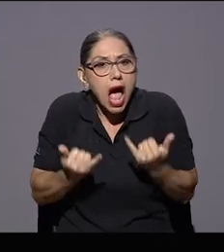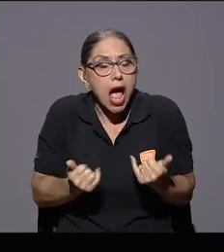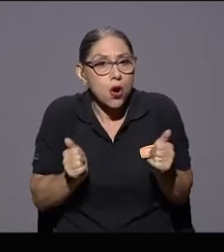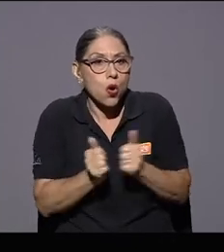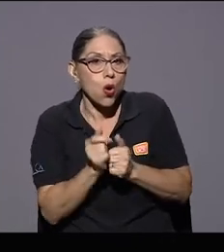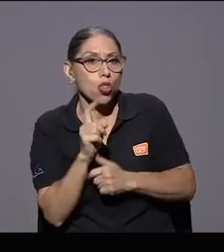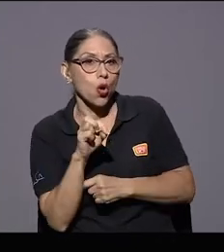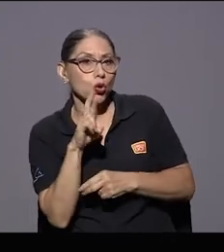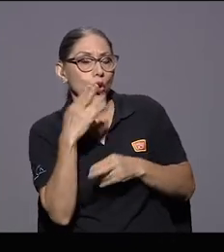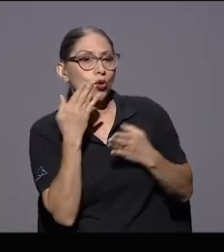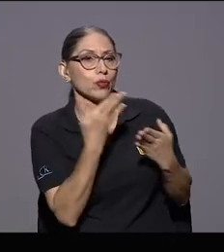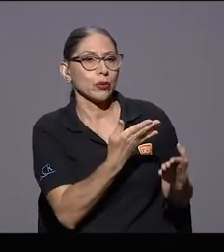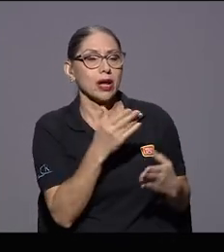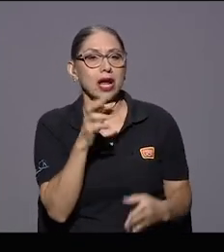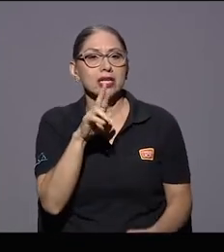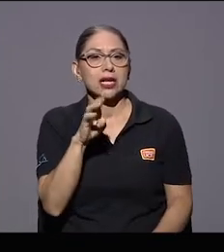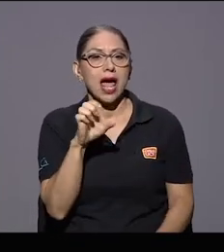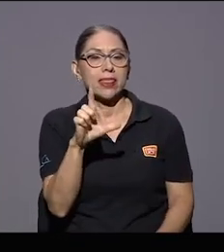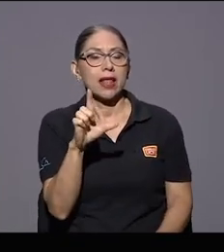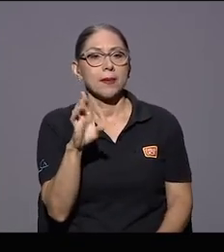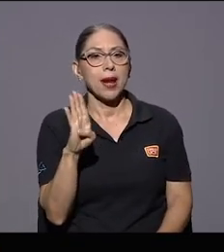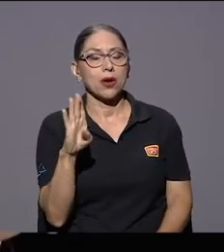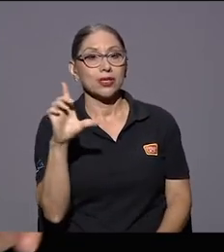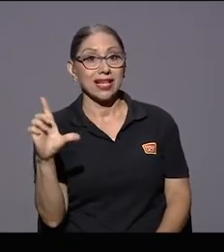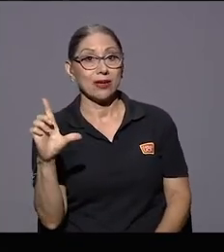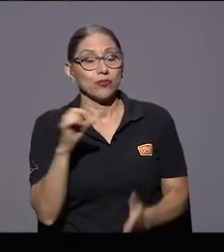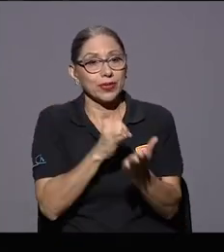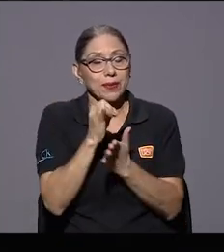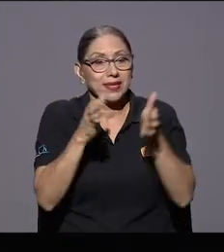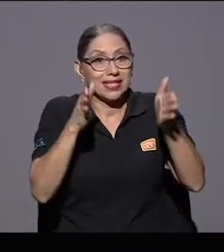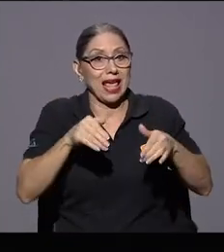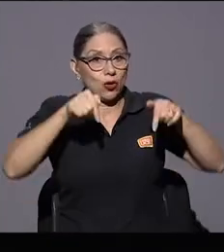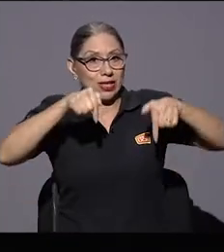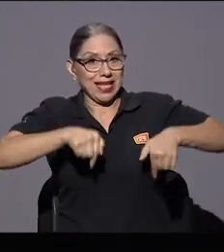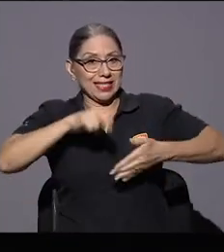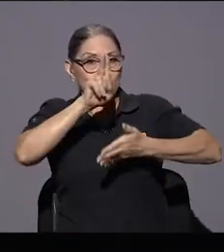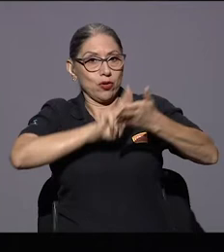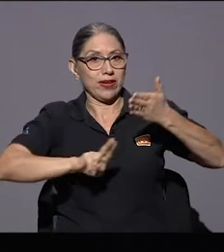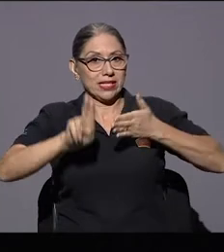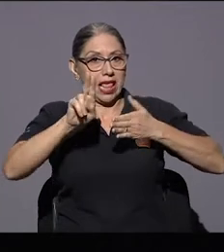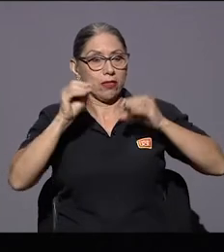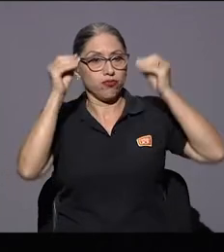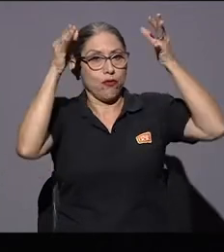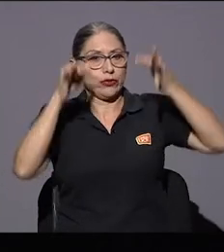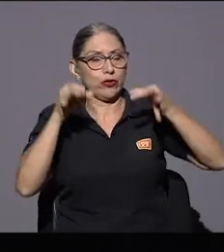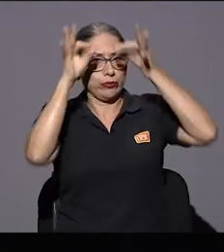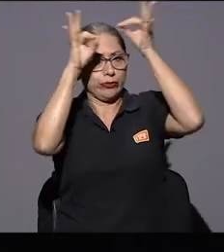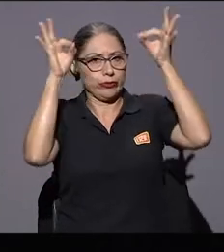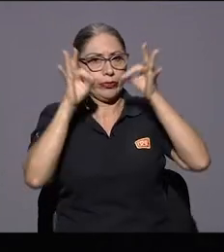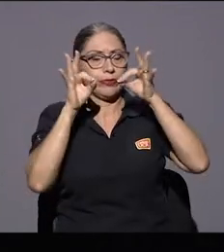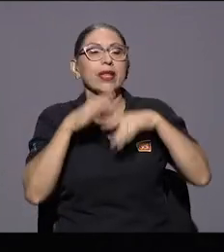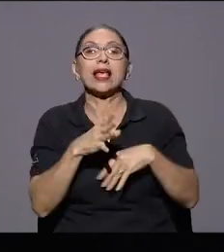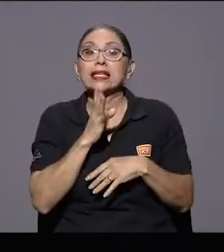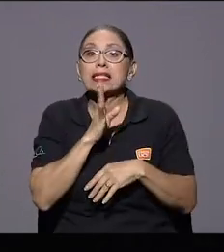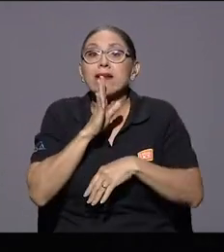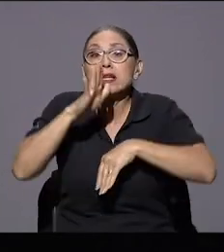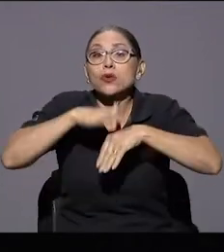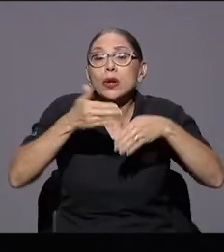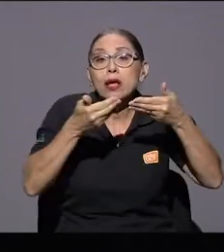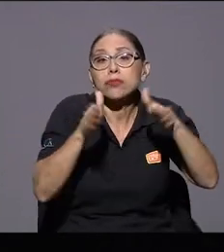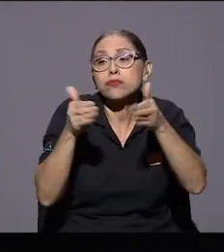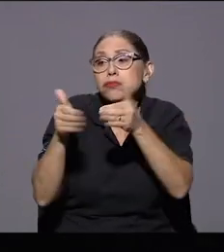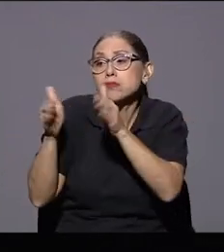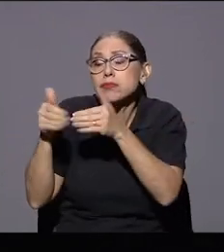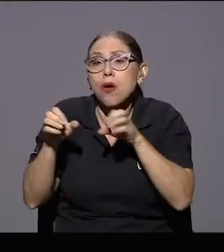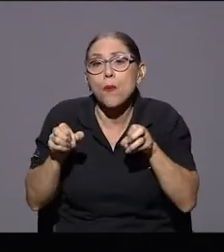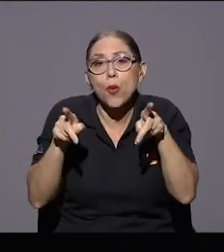el doctor Randall Blanco Lizano, investigador de esta universidad, catedrático. Se habla mucho de abrir espacios a las juventudes, pero la